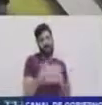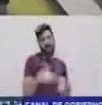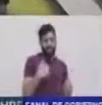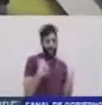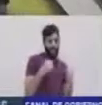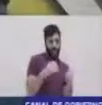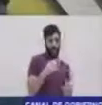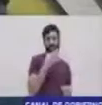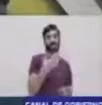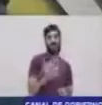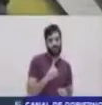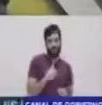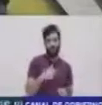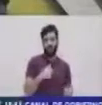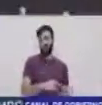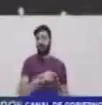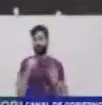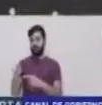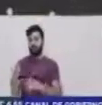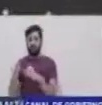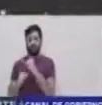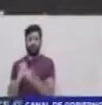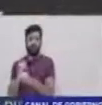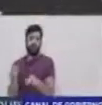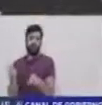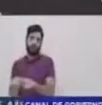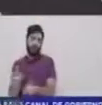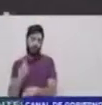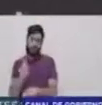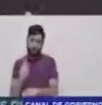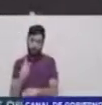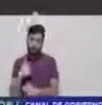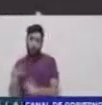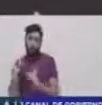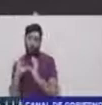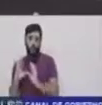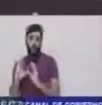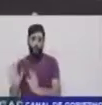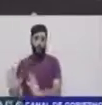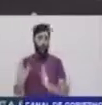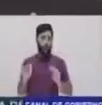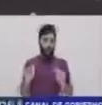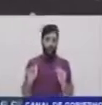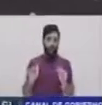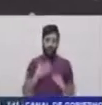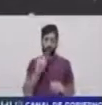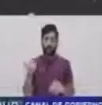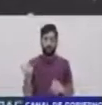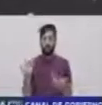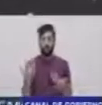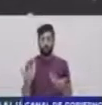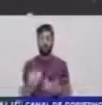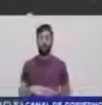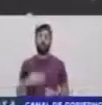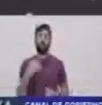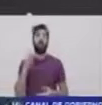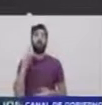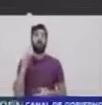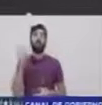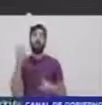tal vez por redes sociales son una persona y ya en la vida, pues en la vida real ya no son